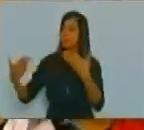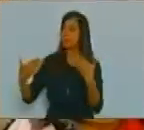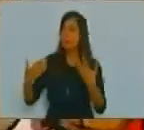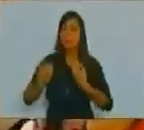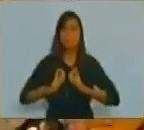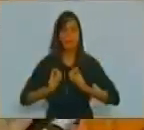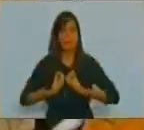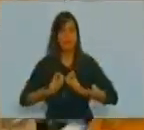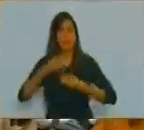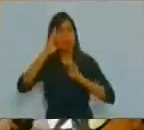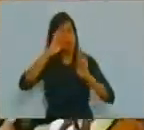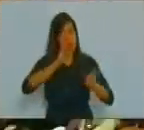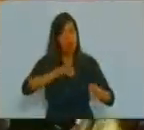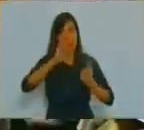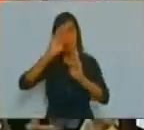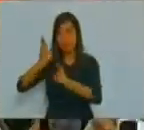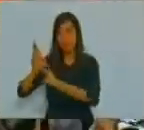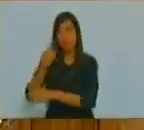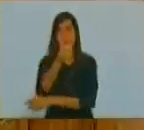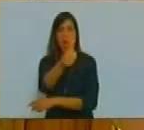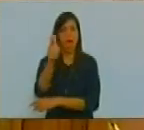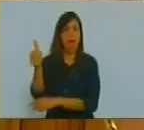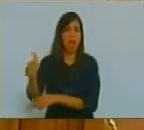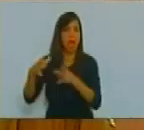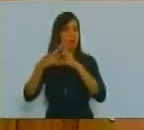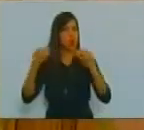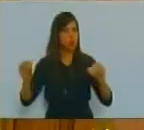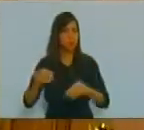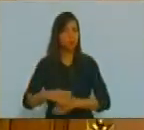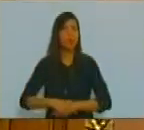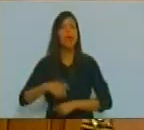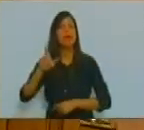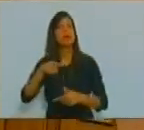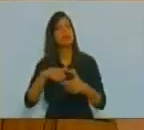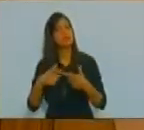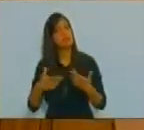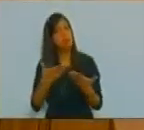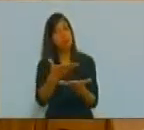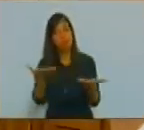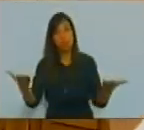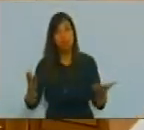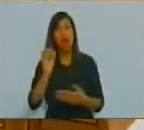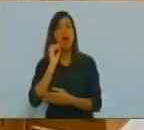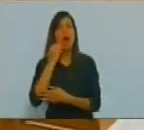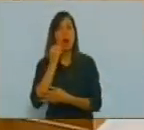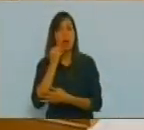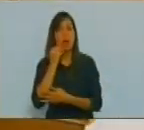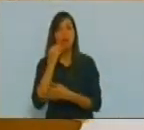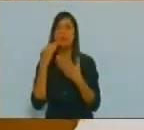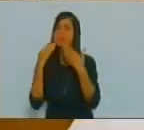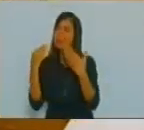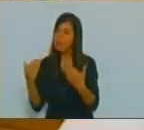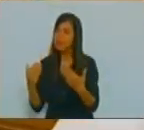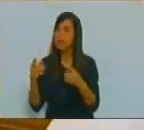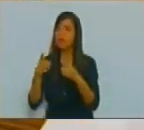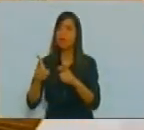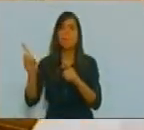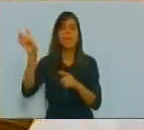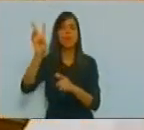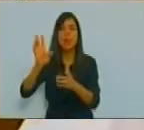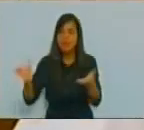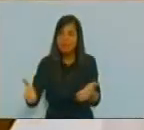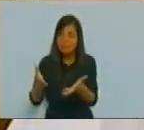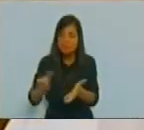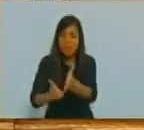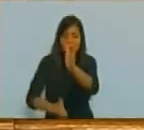respetando la diversidad de todo tipo así que de jóvenes ustedes son la garantía de nuestra patria ustedes